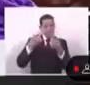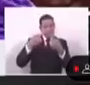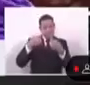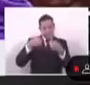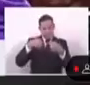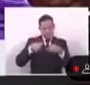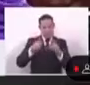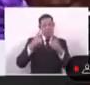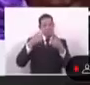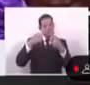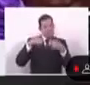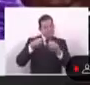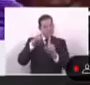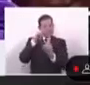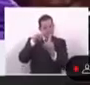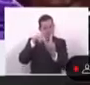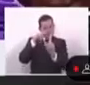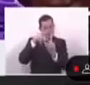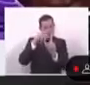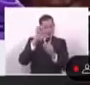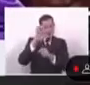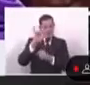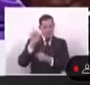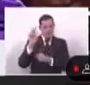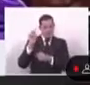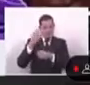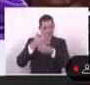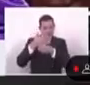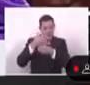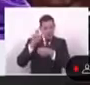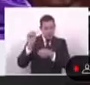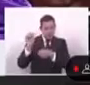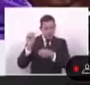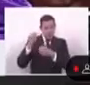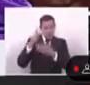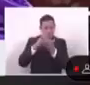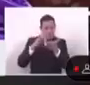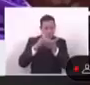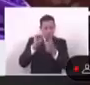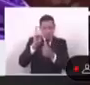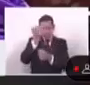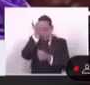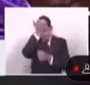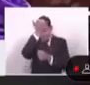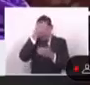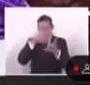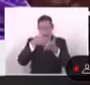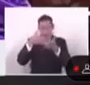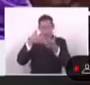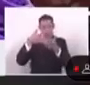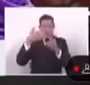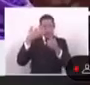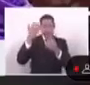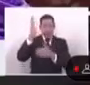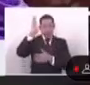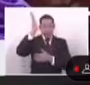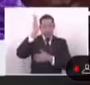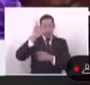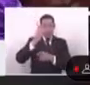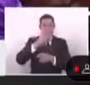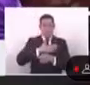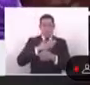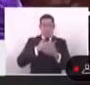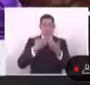solamente tenía hambre y que se lo llevaron de una forma injusta, y ahora salió a decir de que Beto Romero